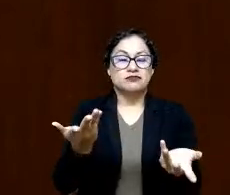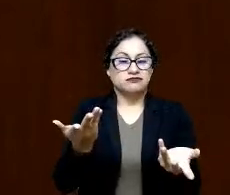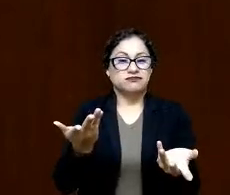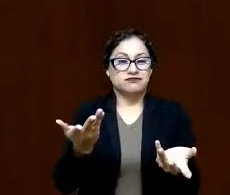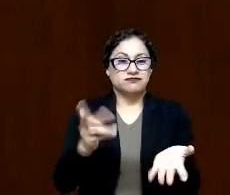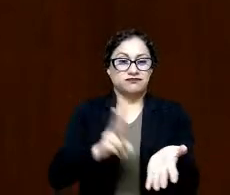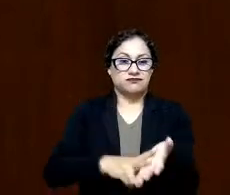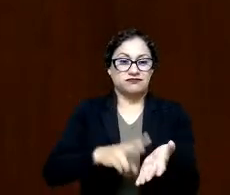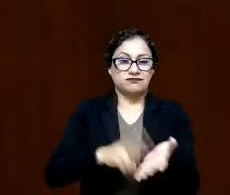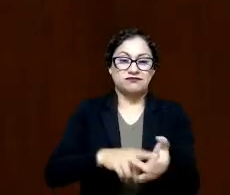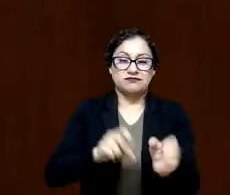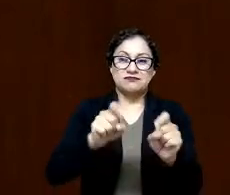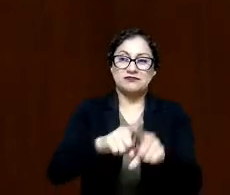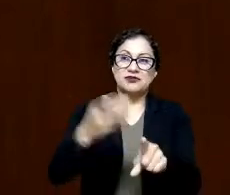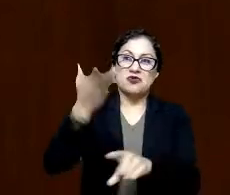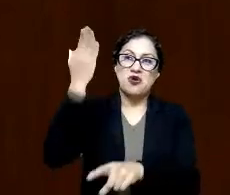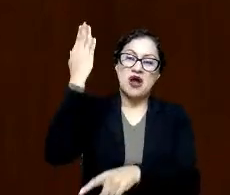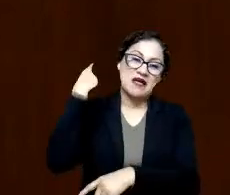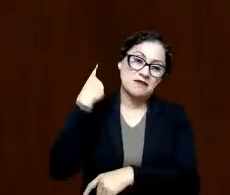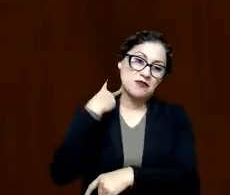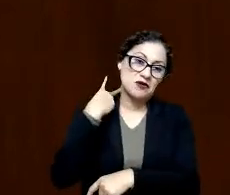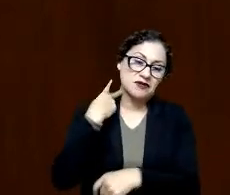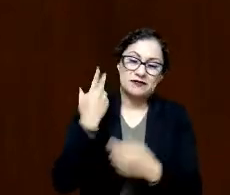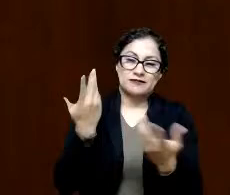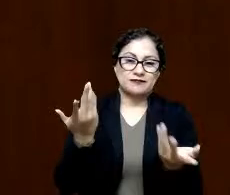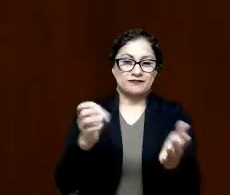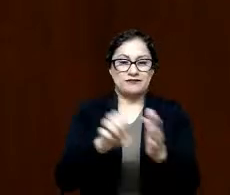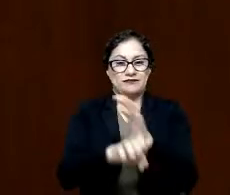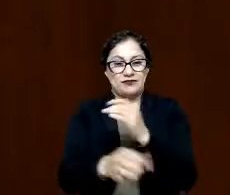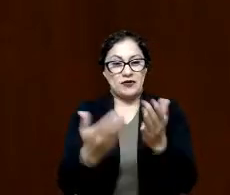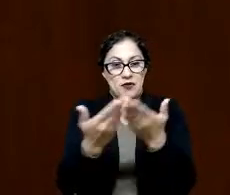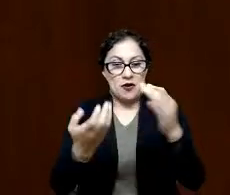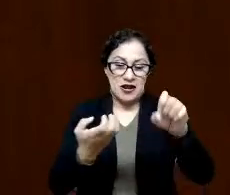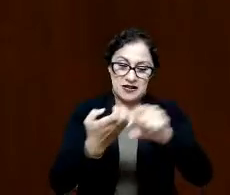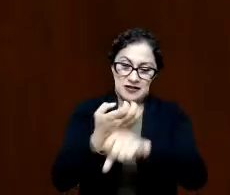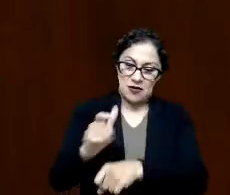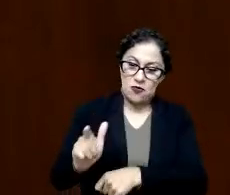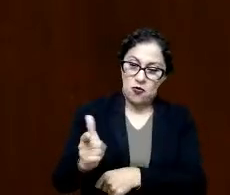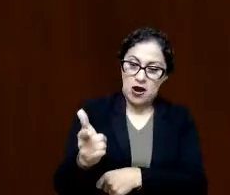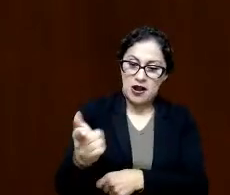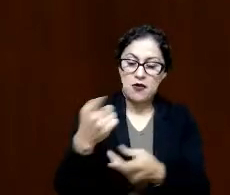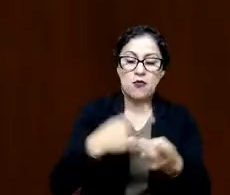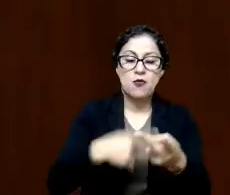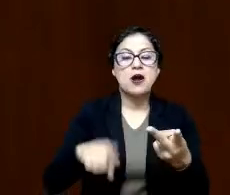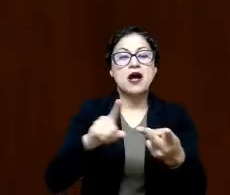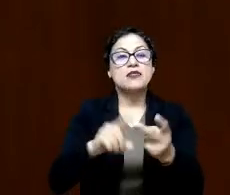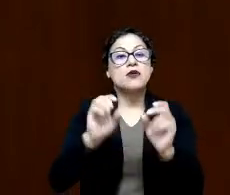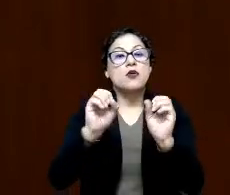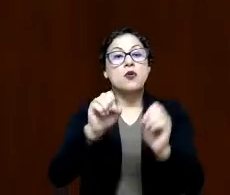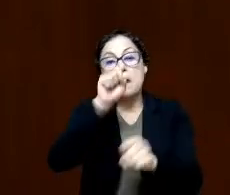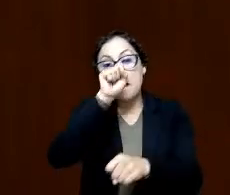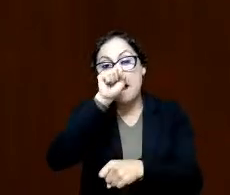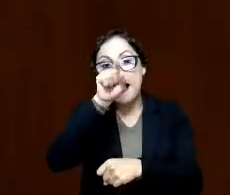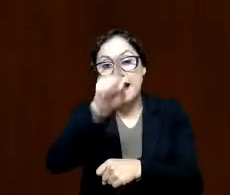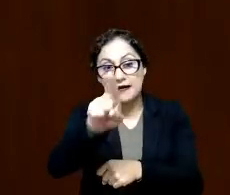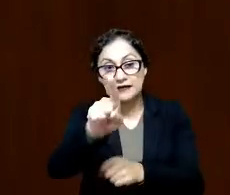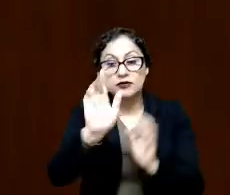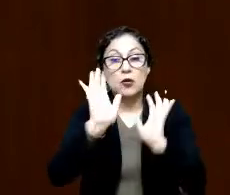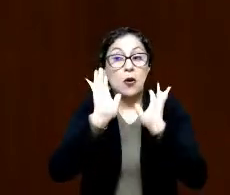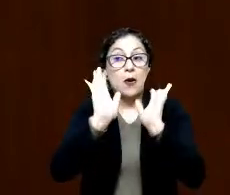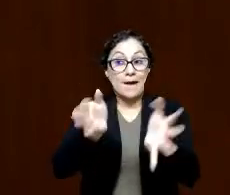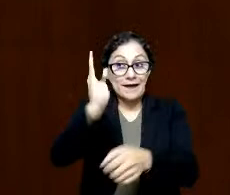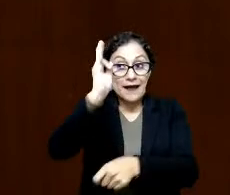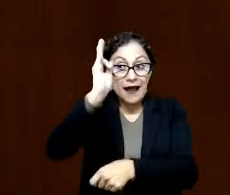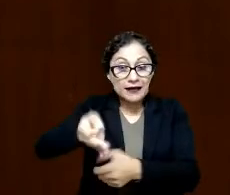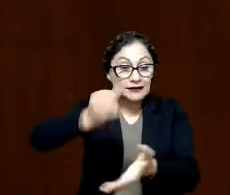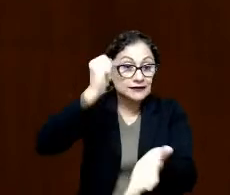actores políticos. Hoy en día estados como Guanajuato o estados simplemente como Jalisco ya han aprobado estos